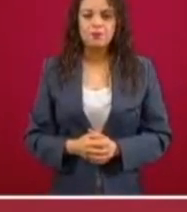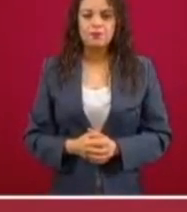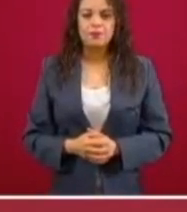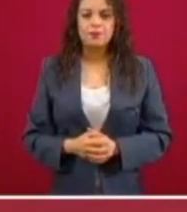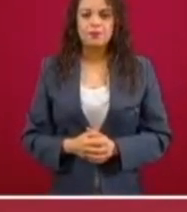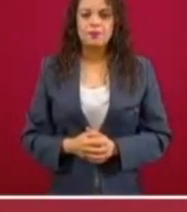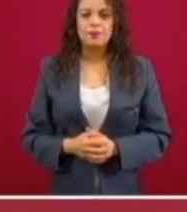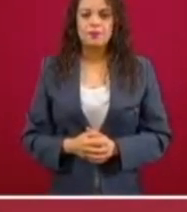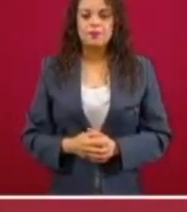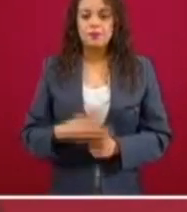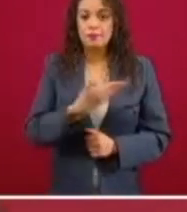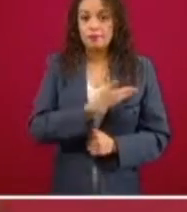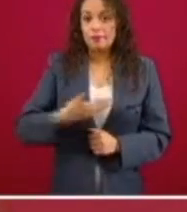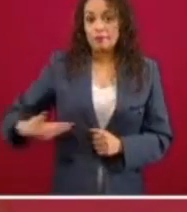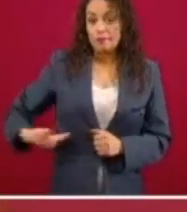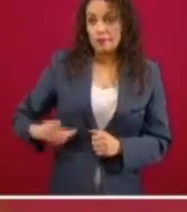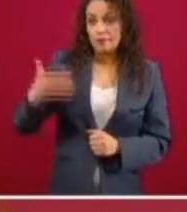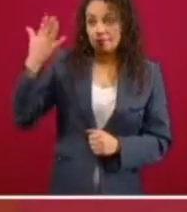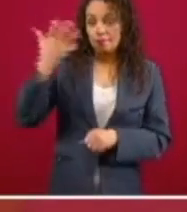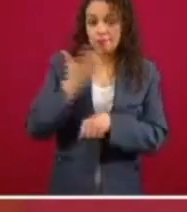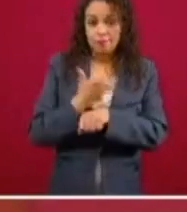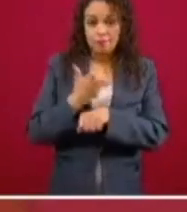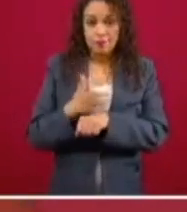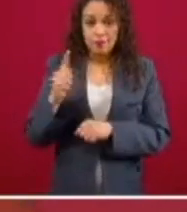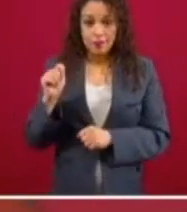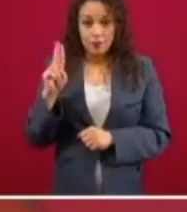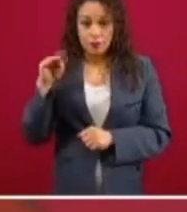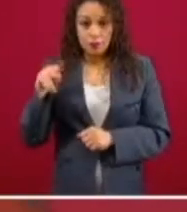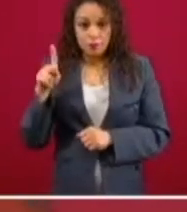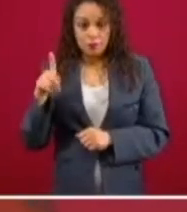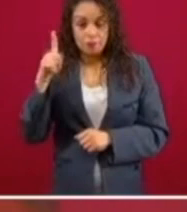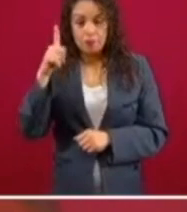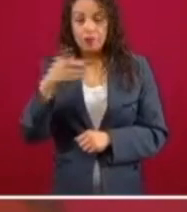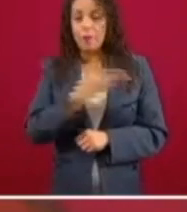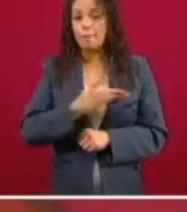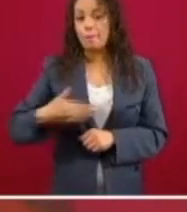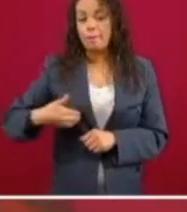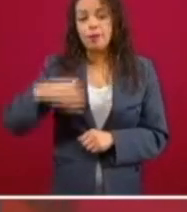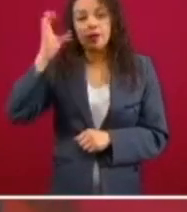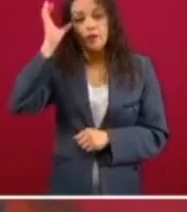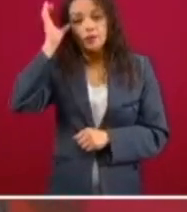Con el presidente Trump, con el presidente de China,